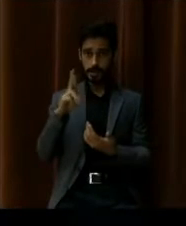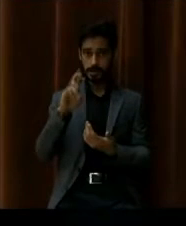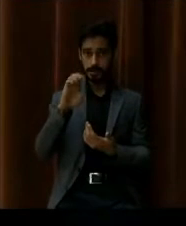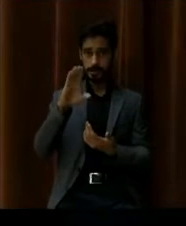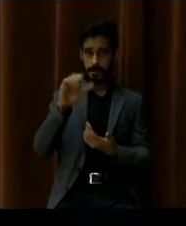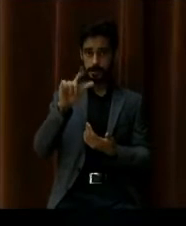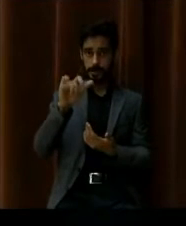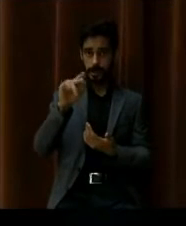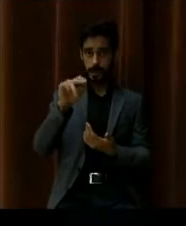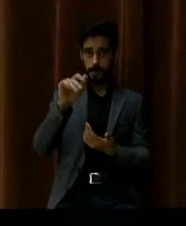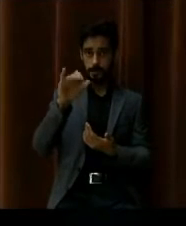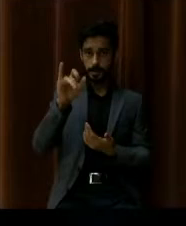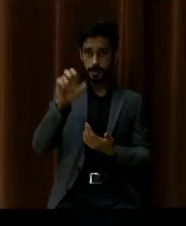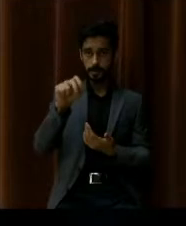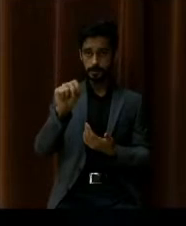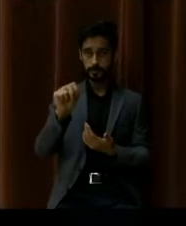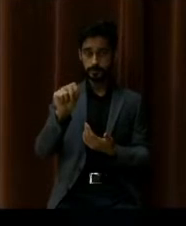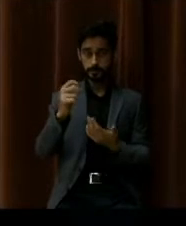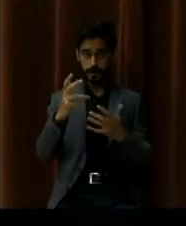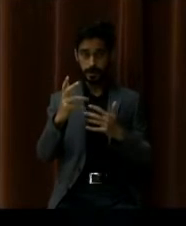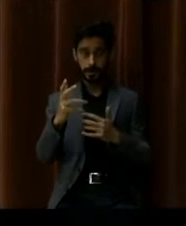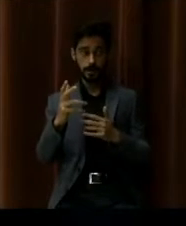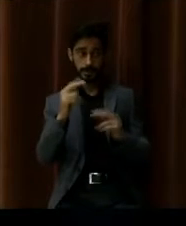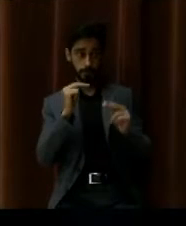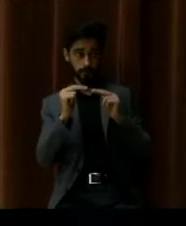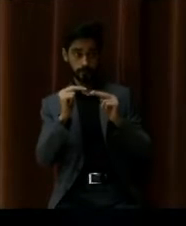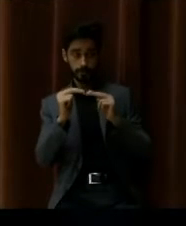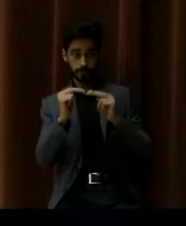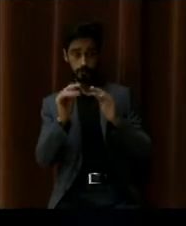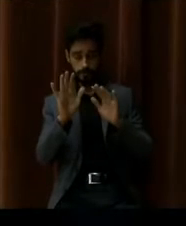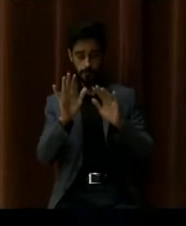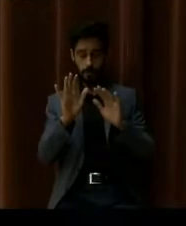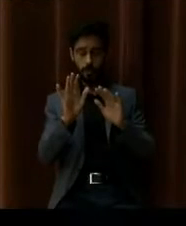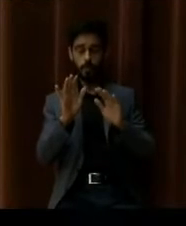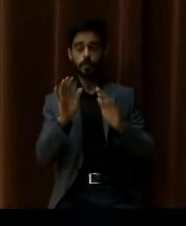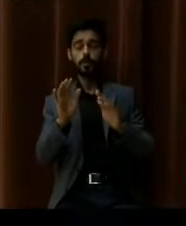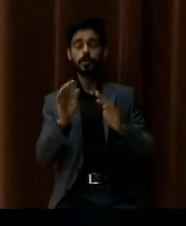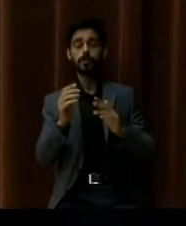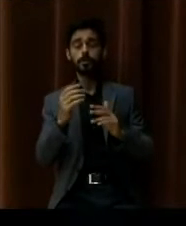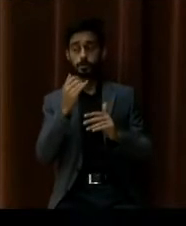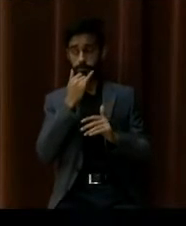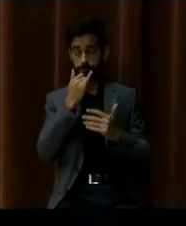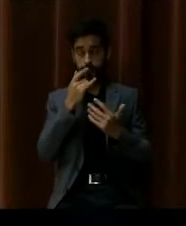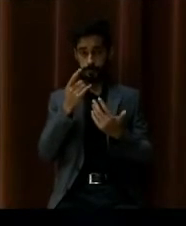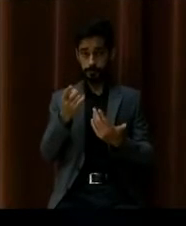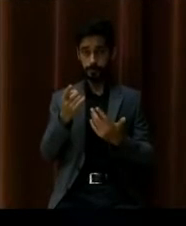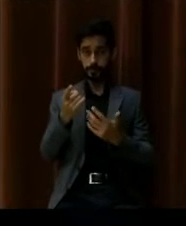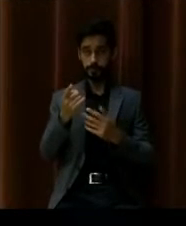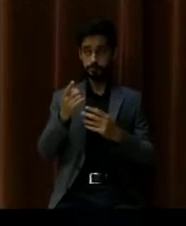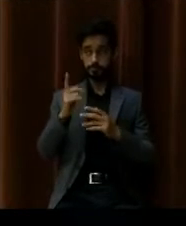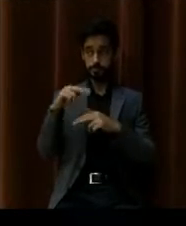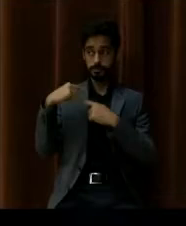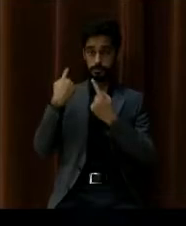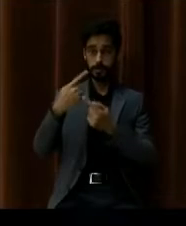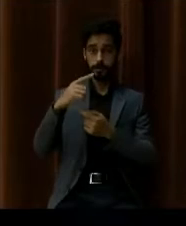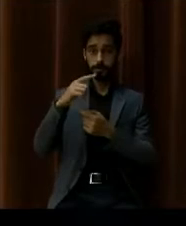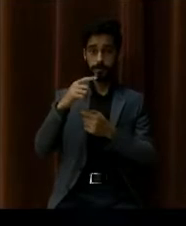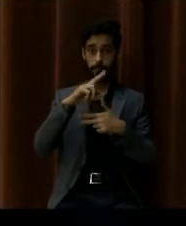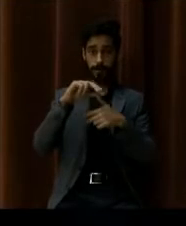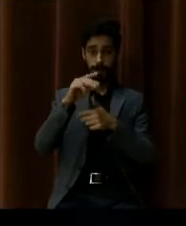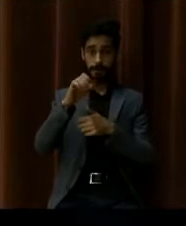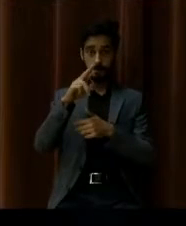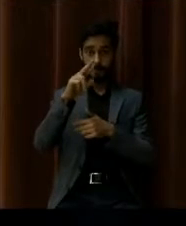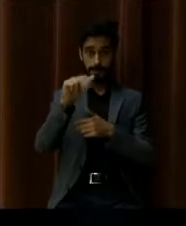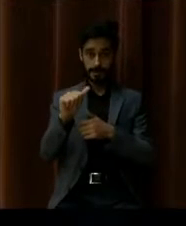negociar no no la compañía y seguro que tenía asignada el departamento para el huracán de maría que fue la que se fue a la quiebra así